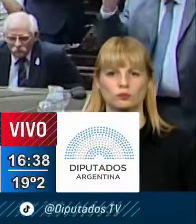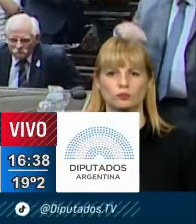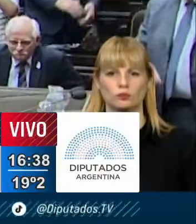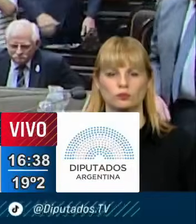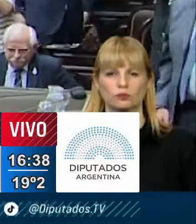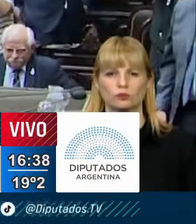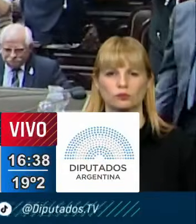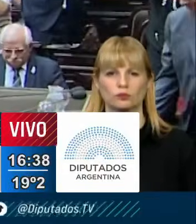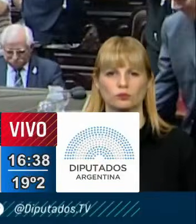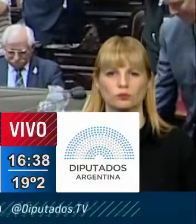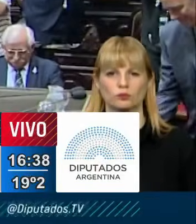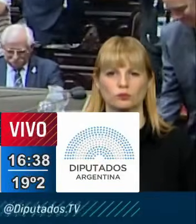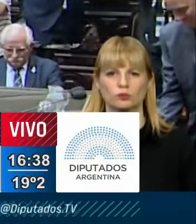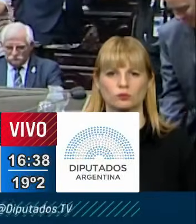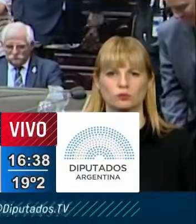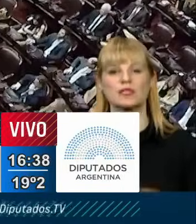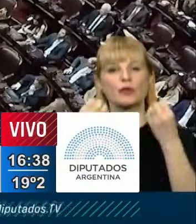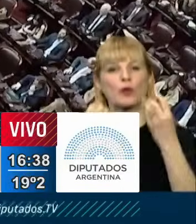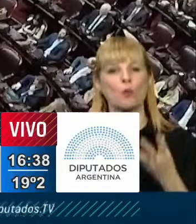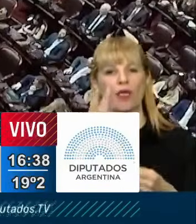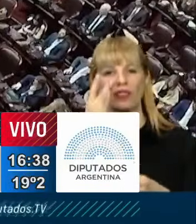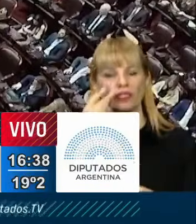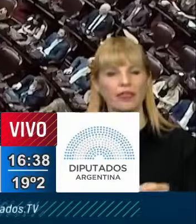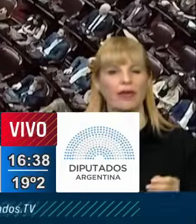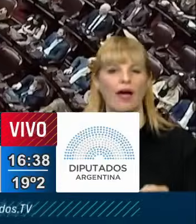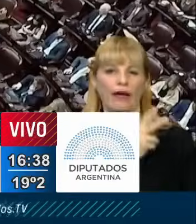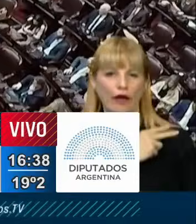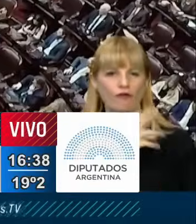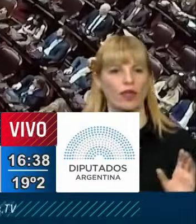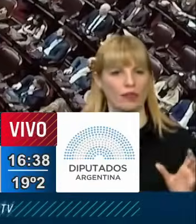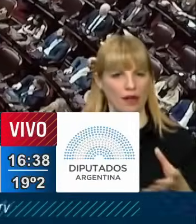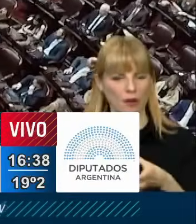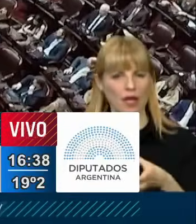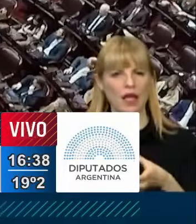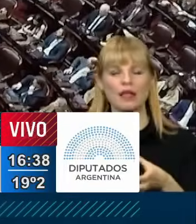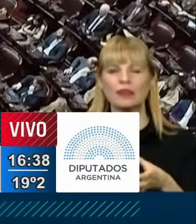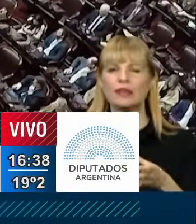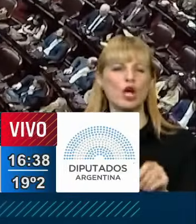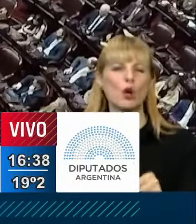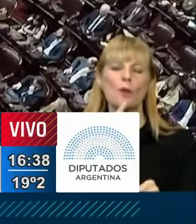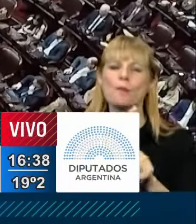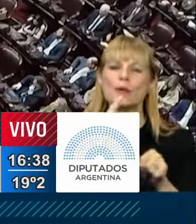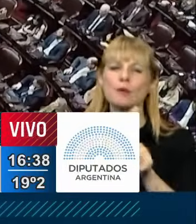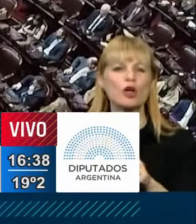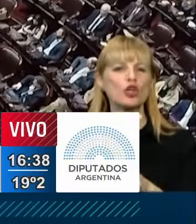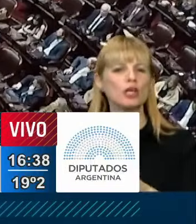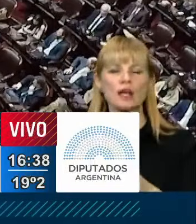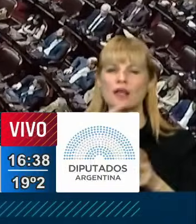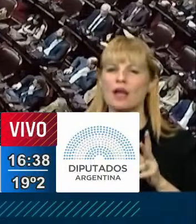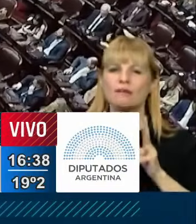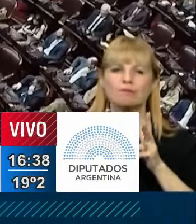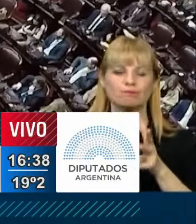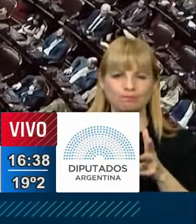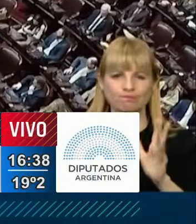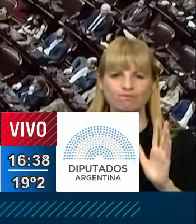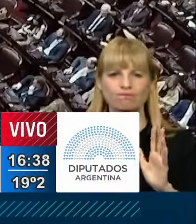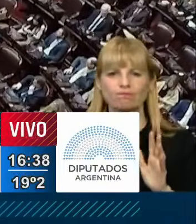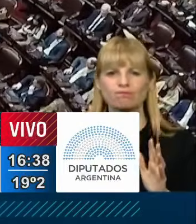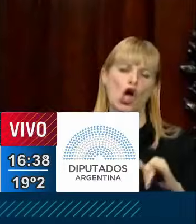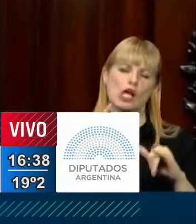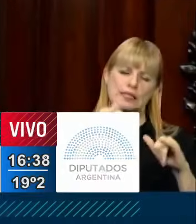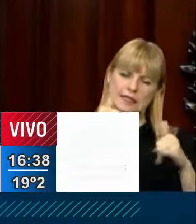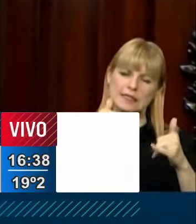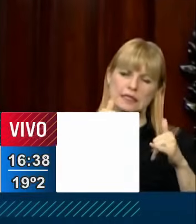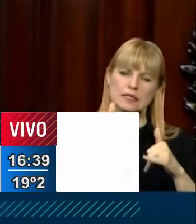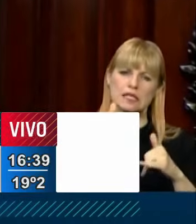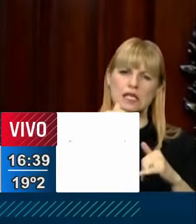horas. Contestó gran parte de las preguntas. Obviamente estuvo cruzado el informe por la situación